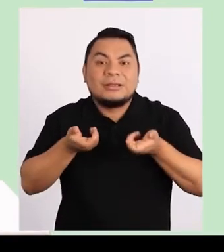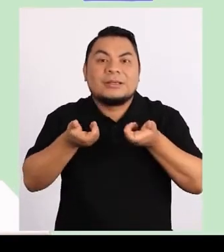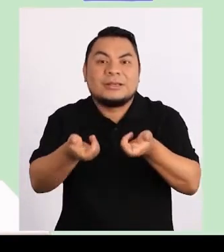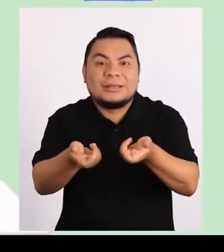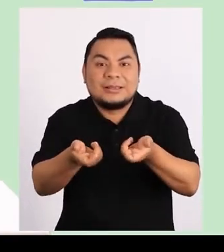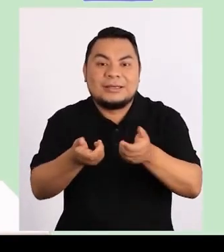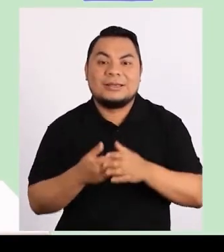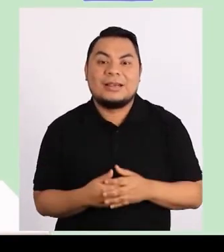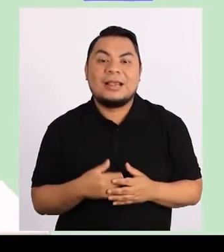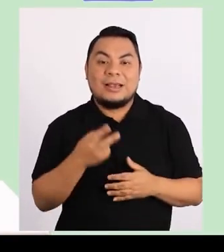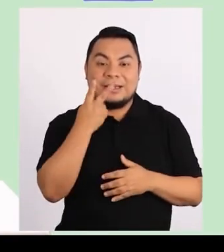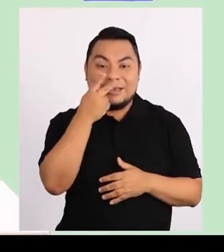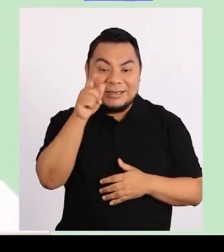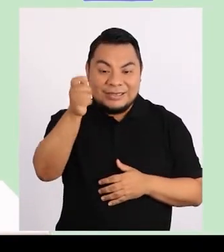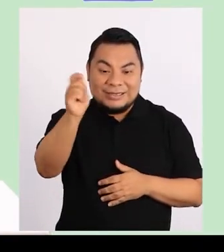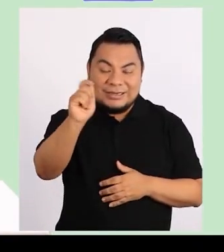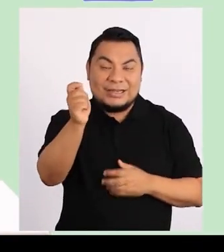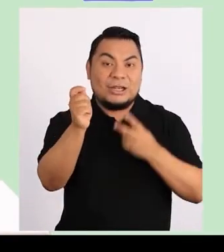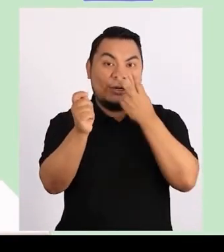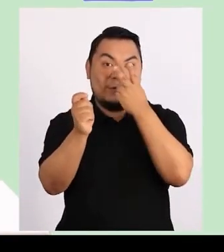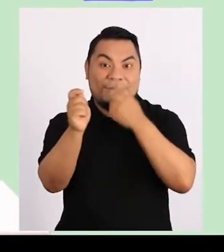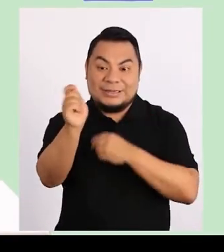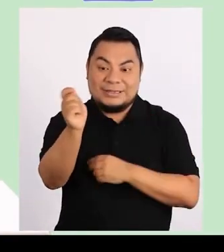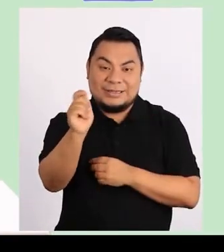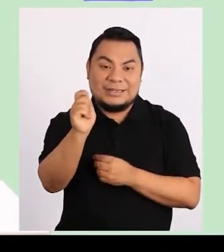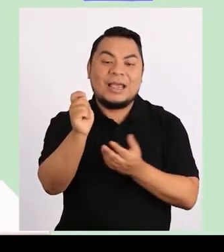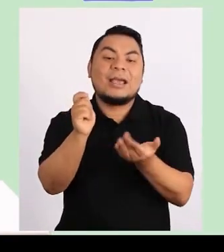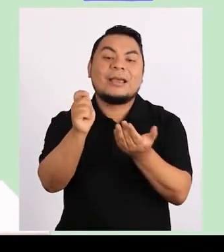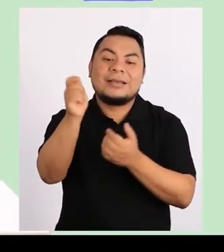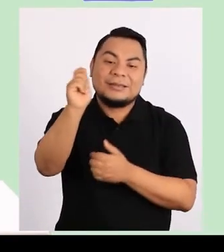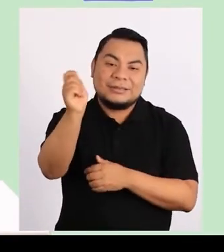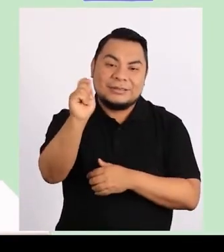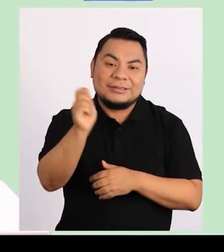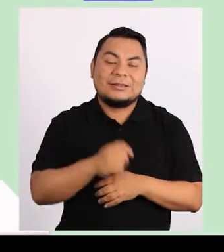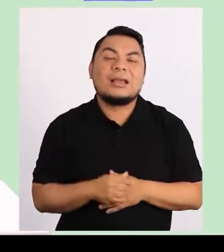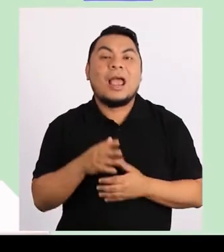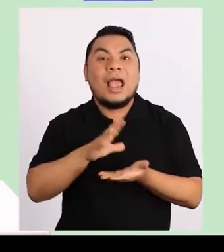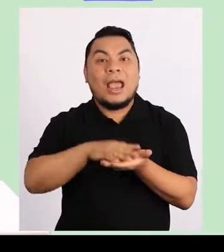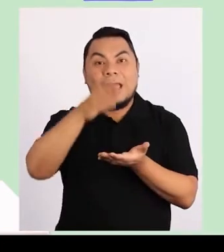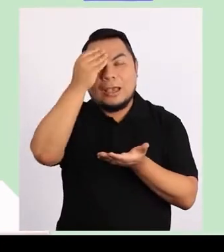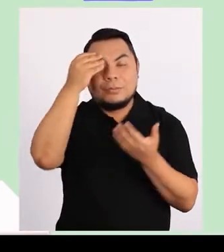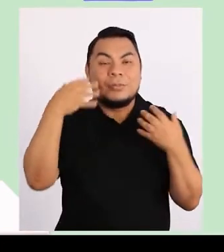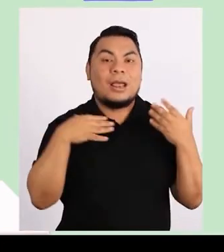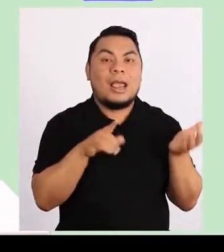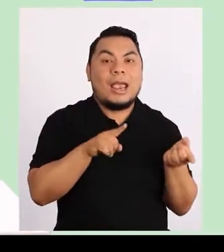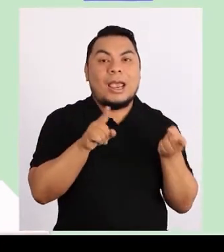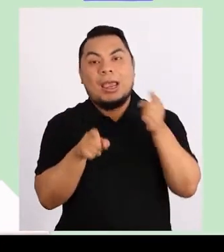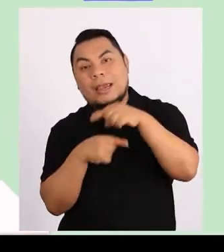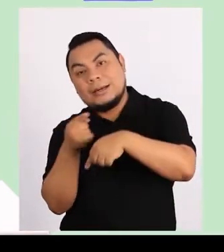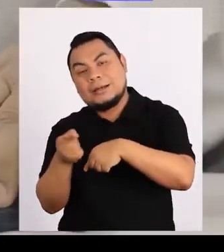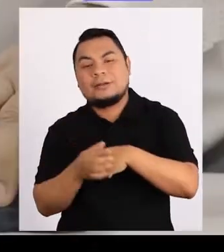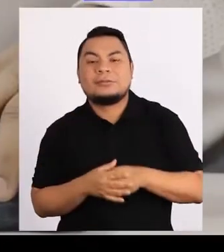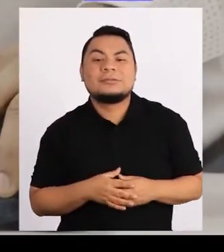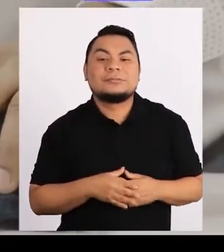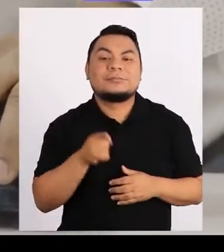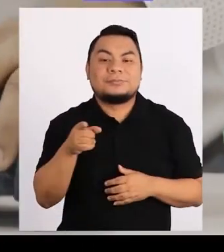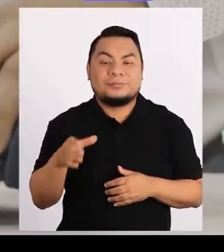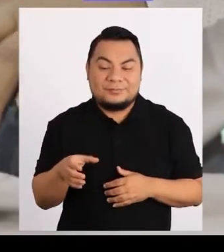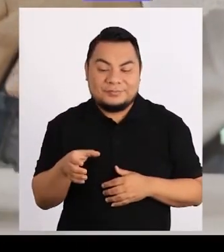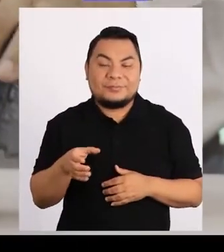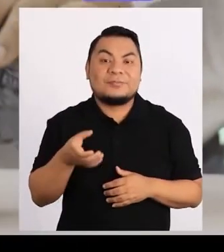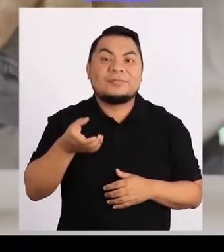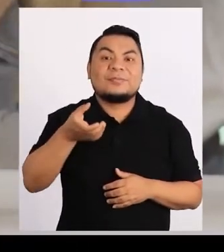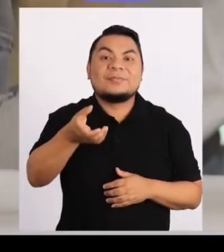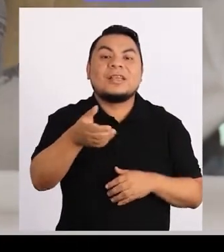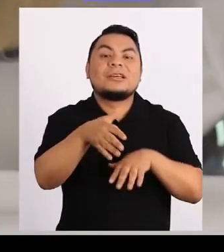Jorge, mira qué tengo acá. ¿Quieres alcanzarlo? Vamos a aprender a girar. Entonces, las